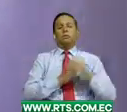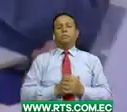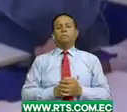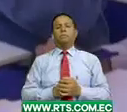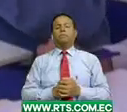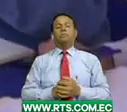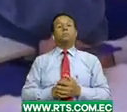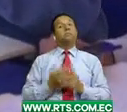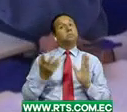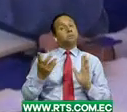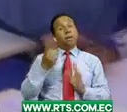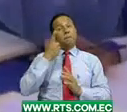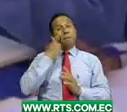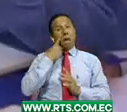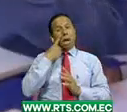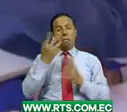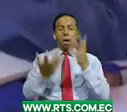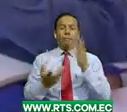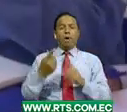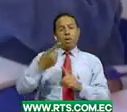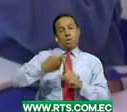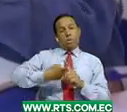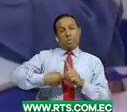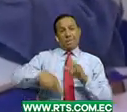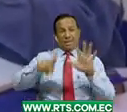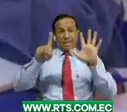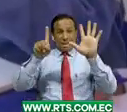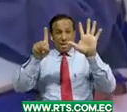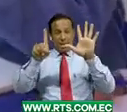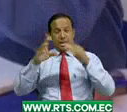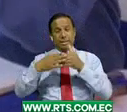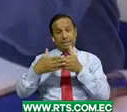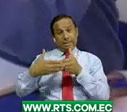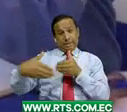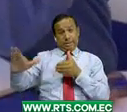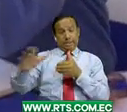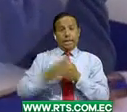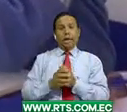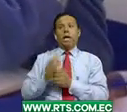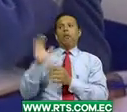del primer semestre de este año vamos a contratar el apoyo de un